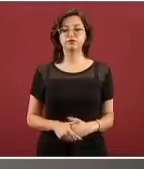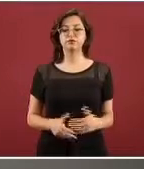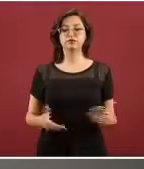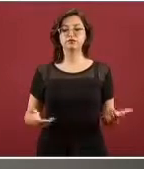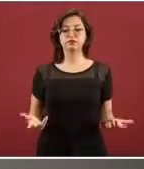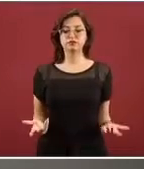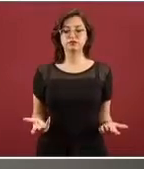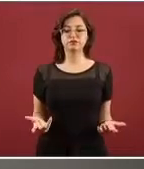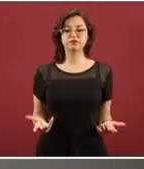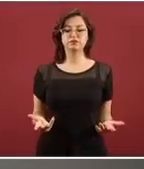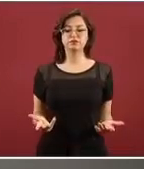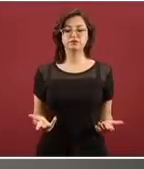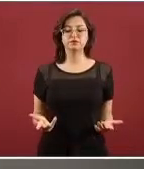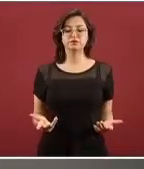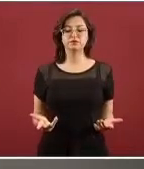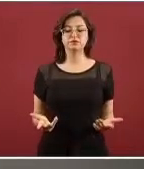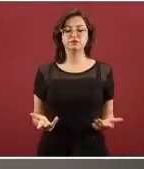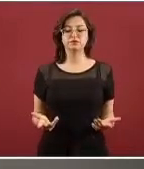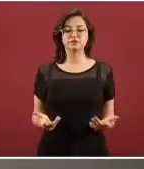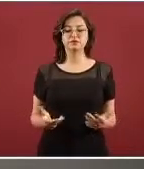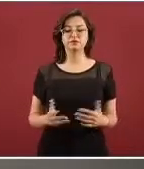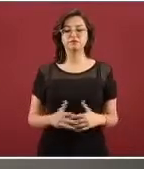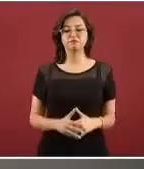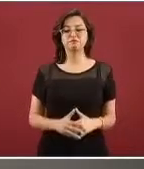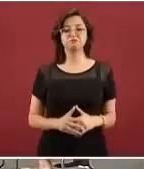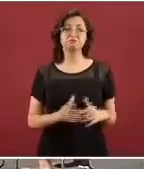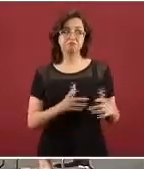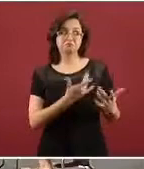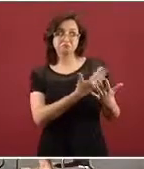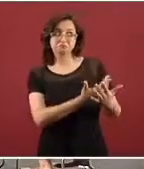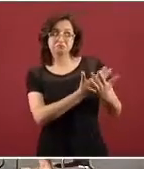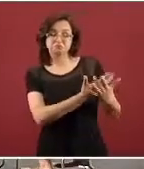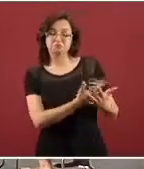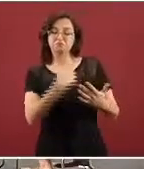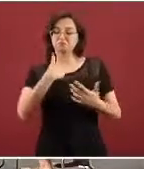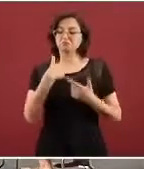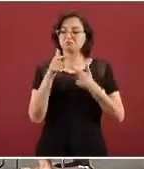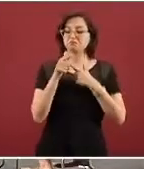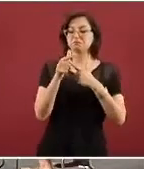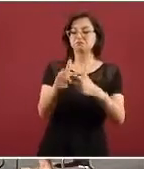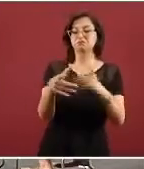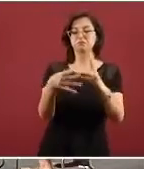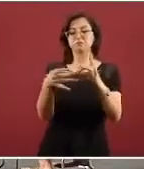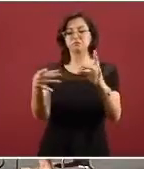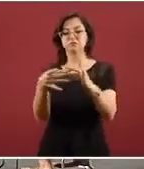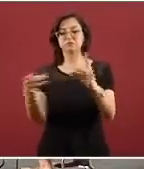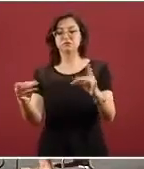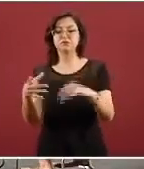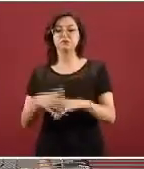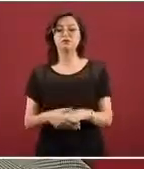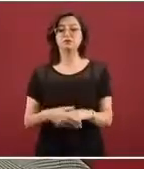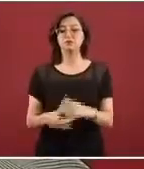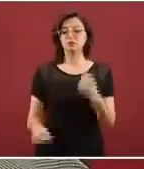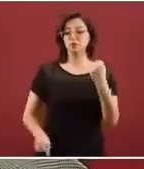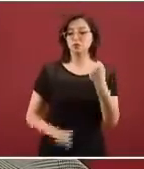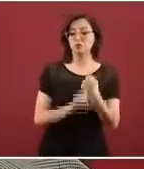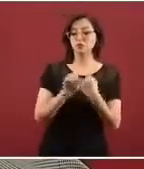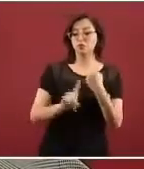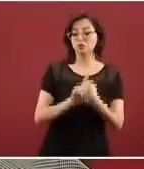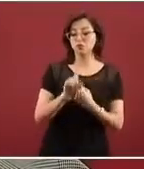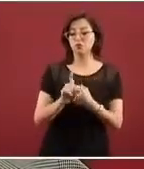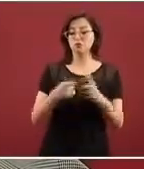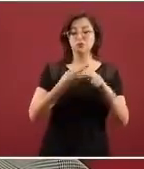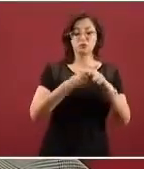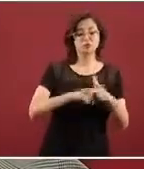Aprovecho para seguir en mis palabras, para recordarles que toda dificultad tiene un tiempo de